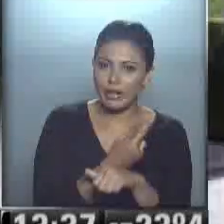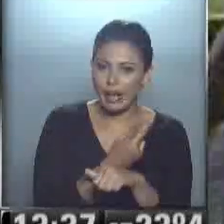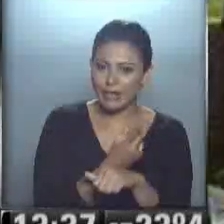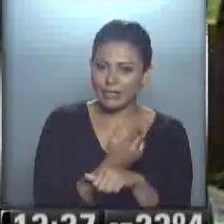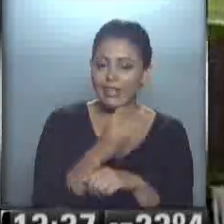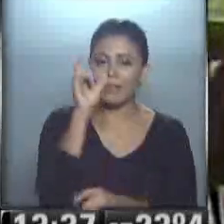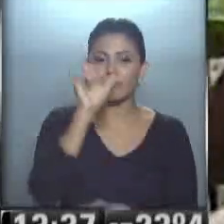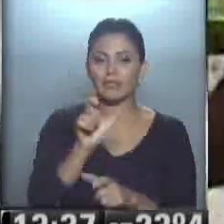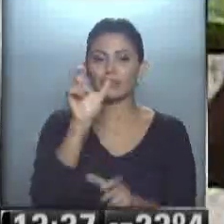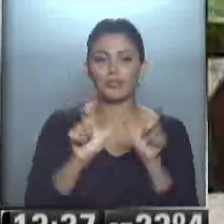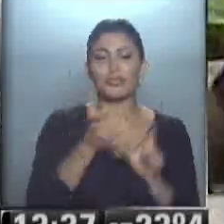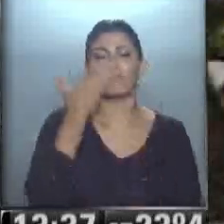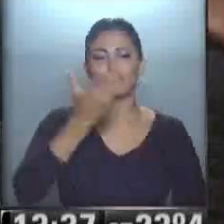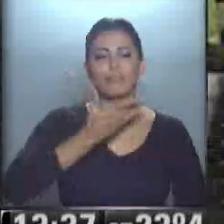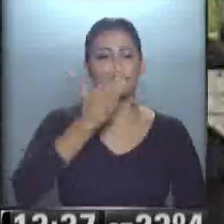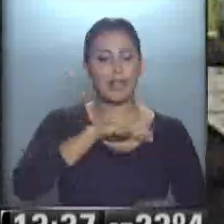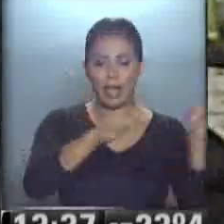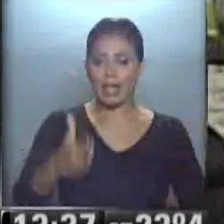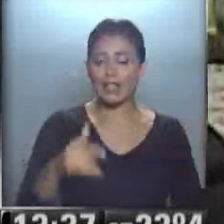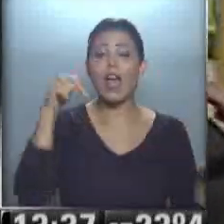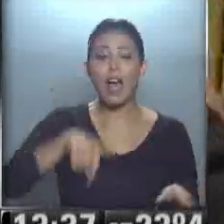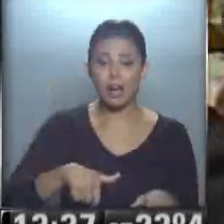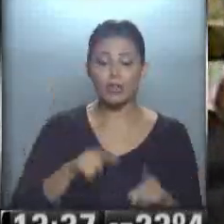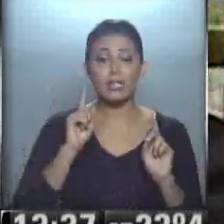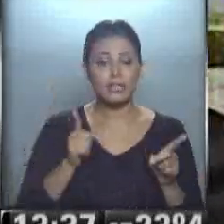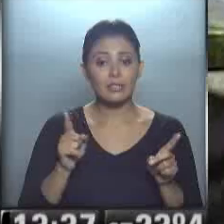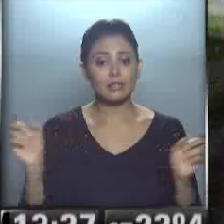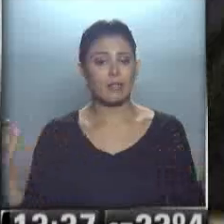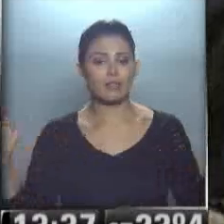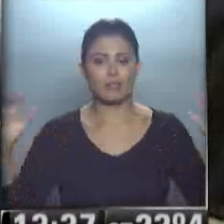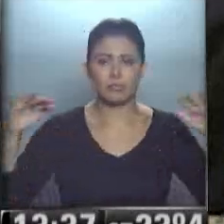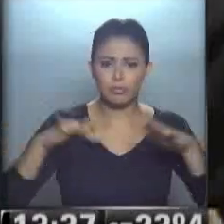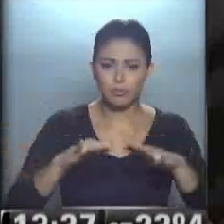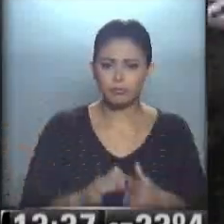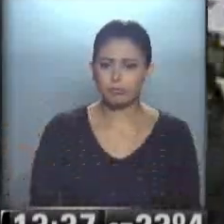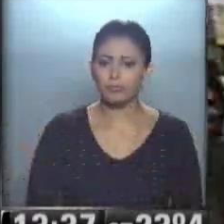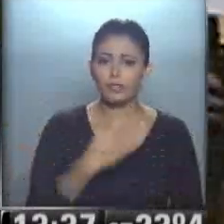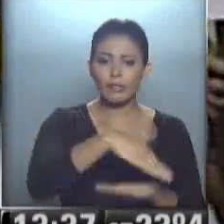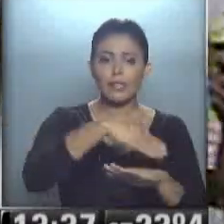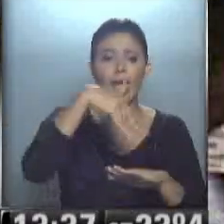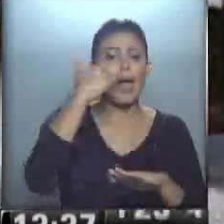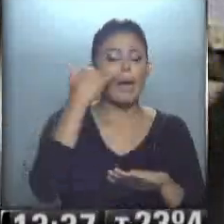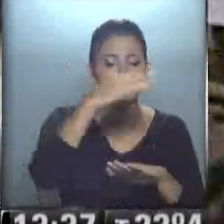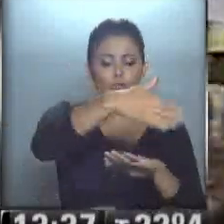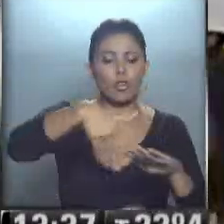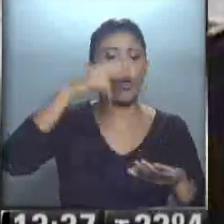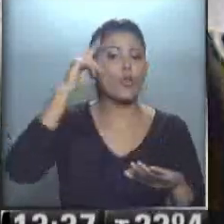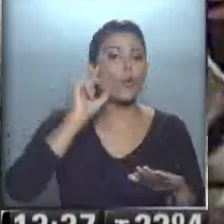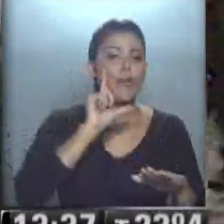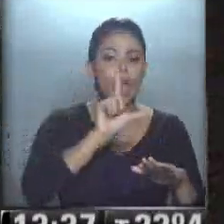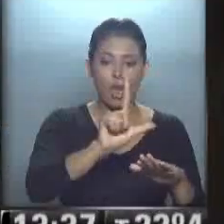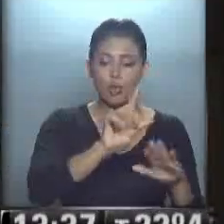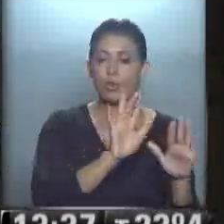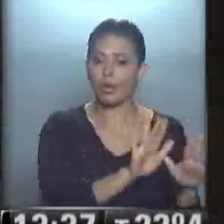los oradores se suban al escenario. De hecho, se están concentrando todavía allí en Avenida de Mayo y 9 de Julio, a la espera